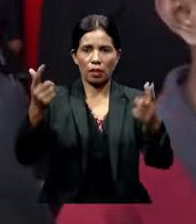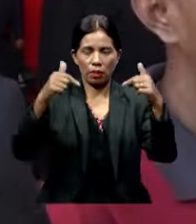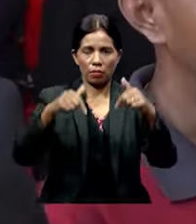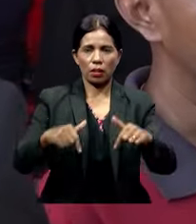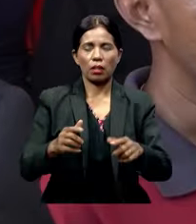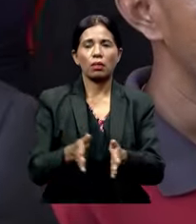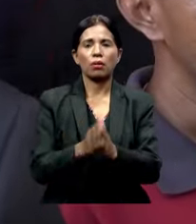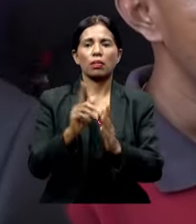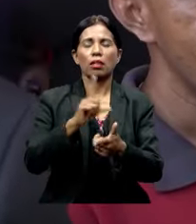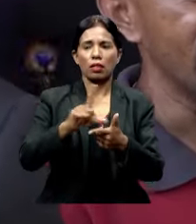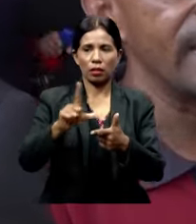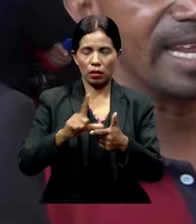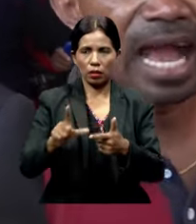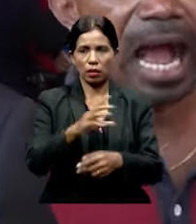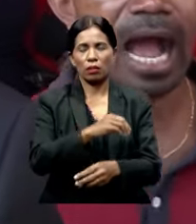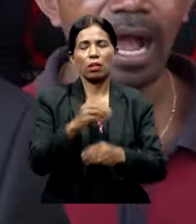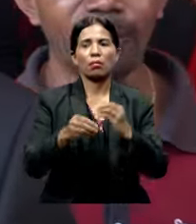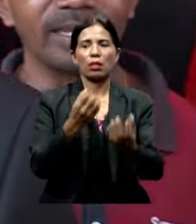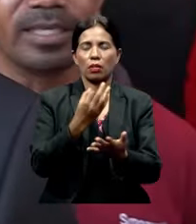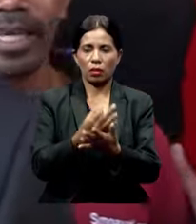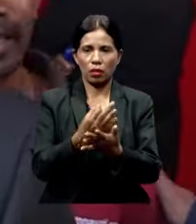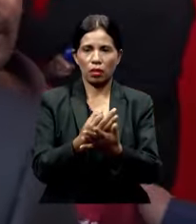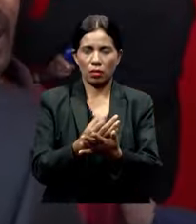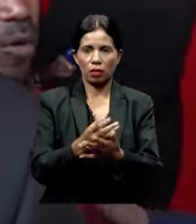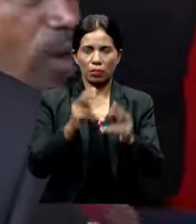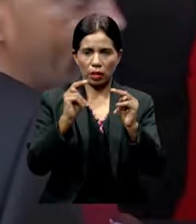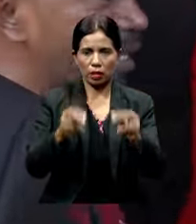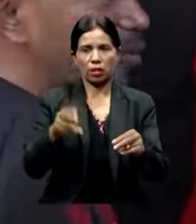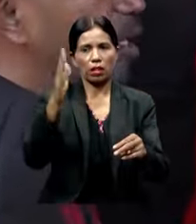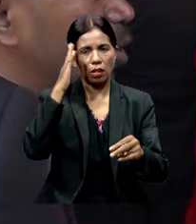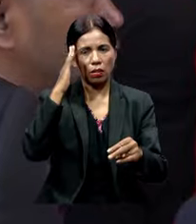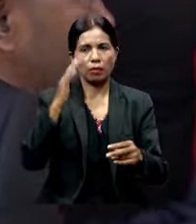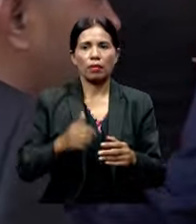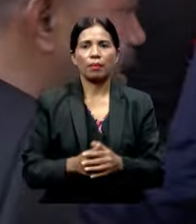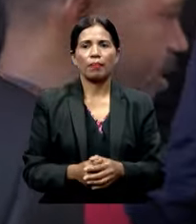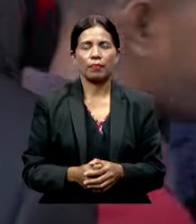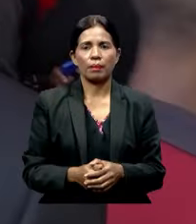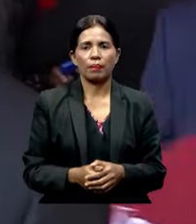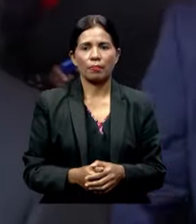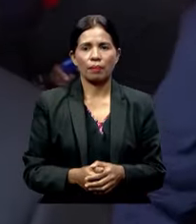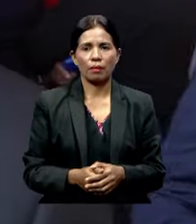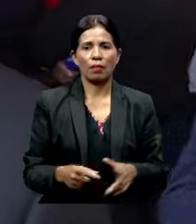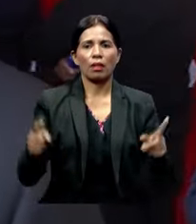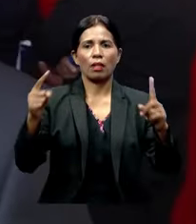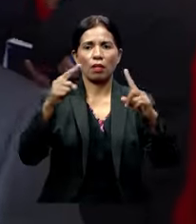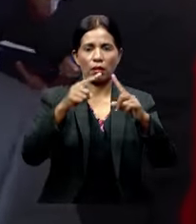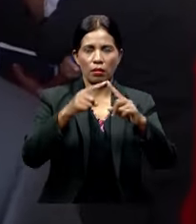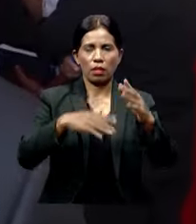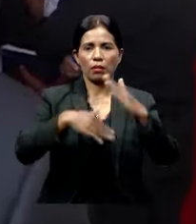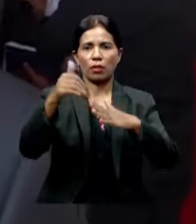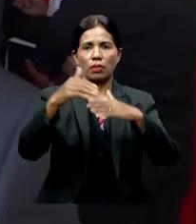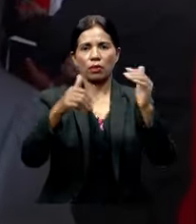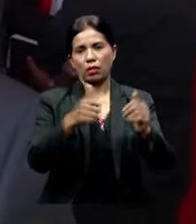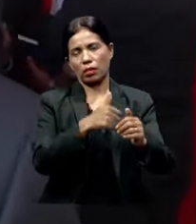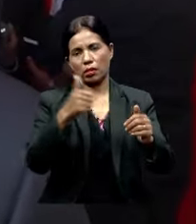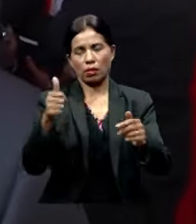maibe, va el sector financiero, iremos persija hanui e nunemos ba infraestrutura sirsielu kana